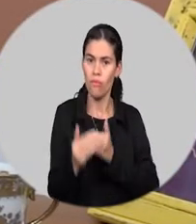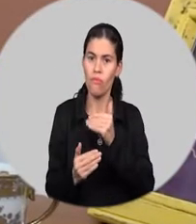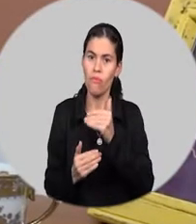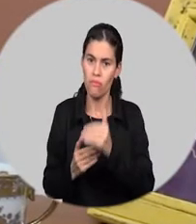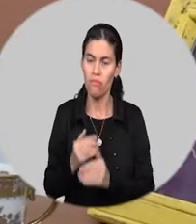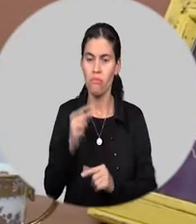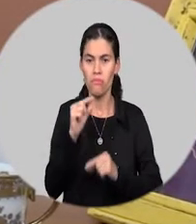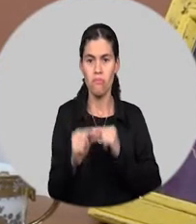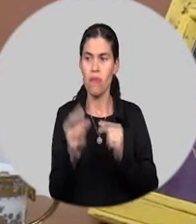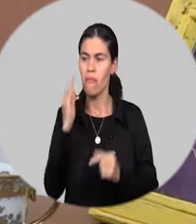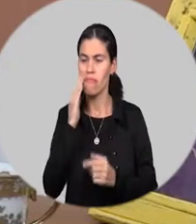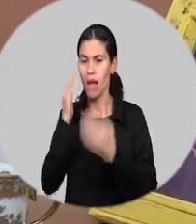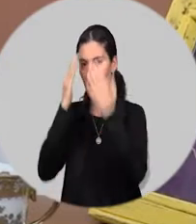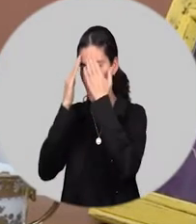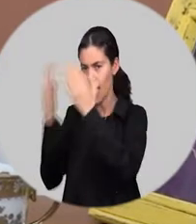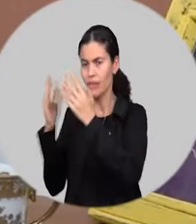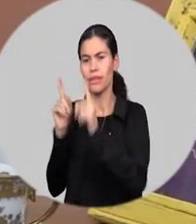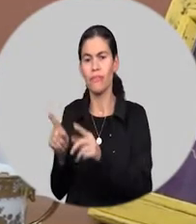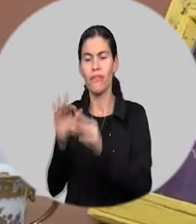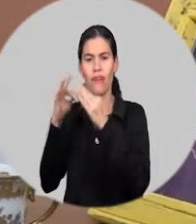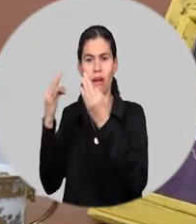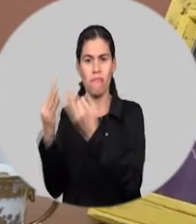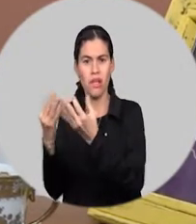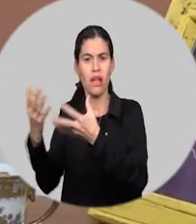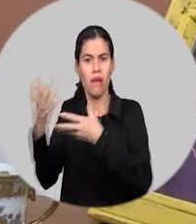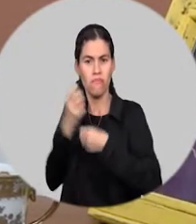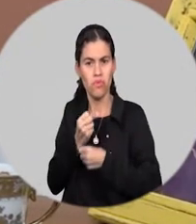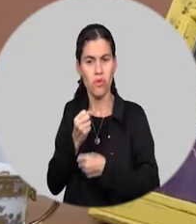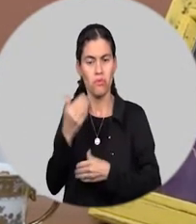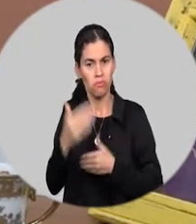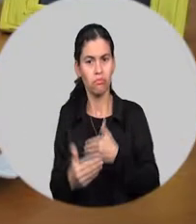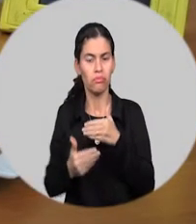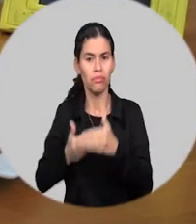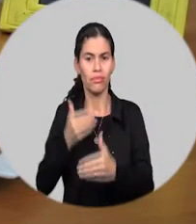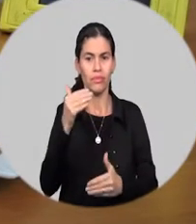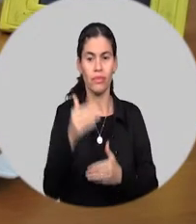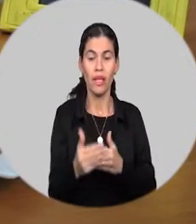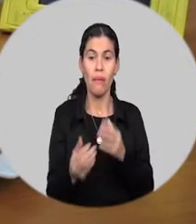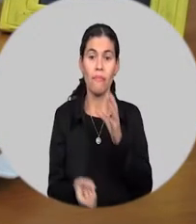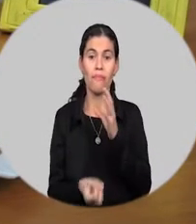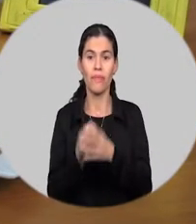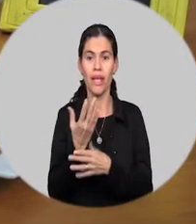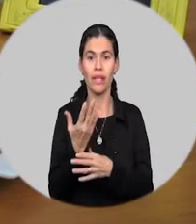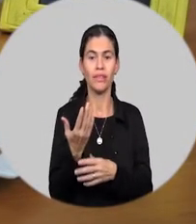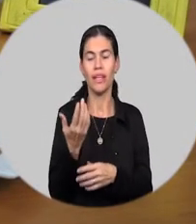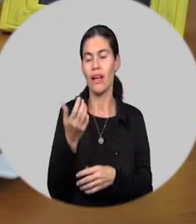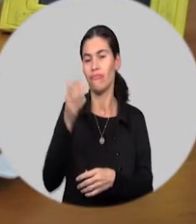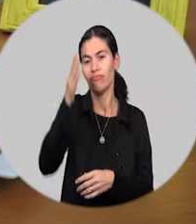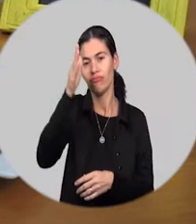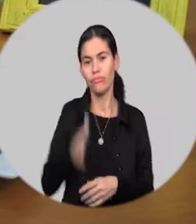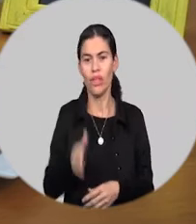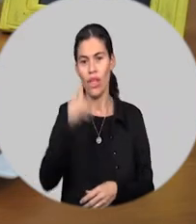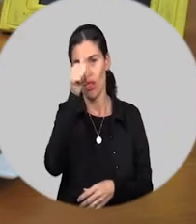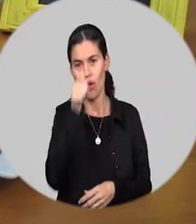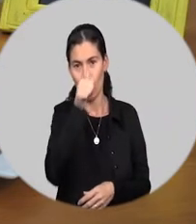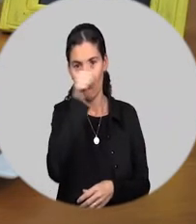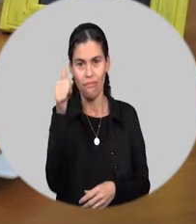poco gracias a mi mamá y a toda mi familia que me apoyó. Comenzamos haciendo cada fin de